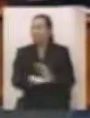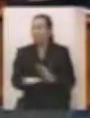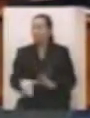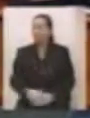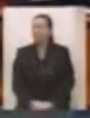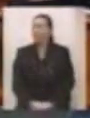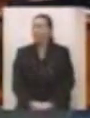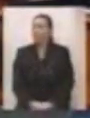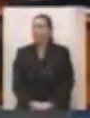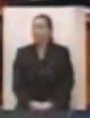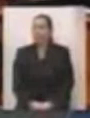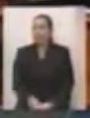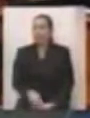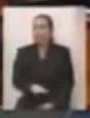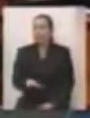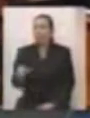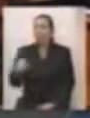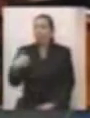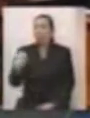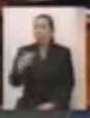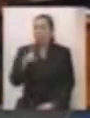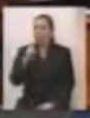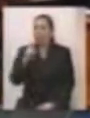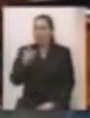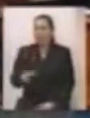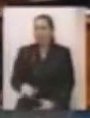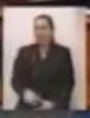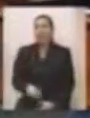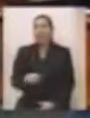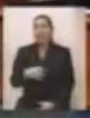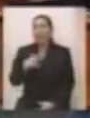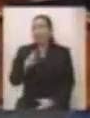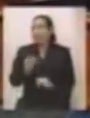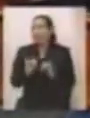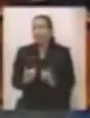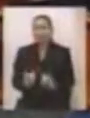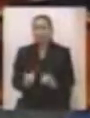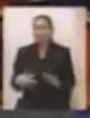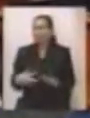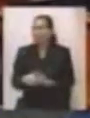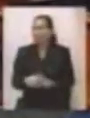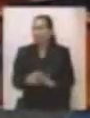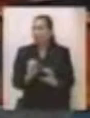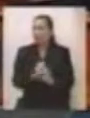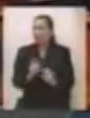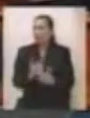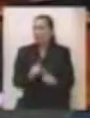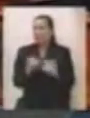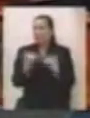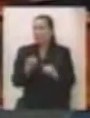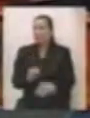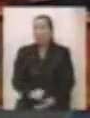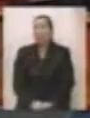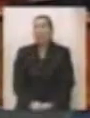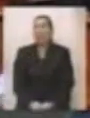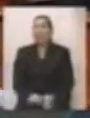niñez, la infancia y la adolescencia en el país. No se quiere de ninguna manera recortar ningún tipo de libertades de